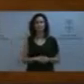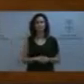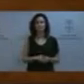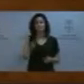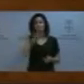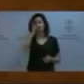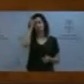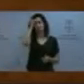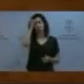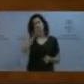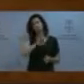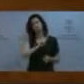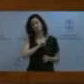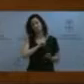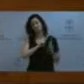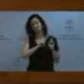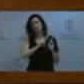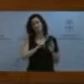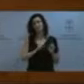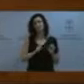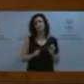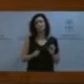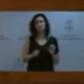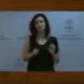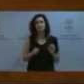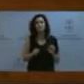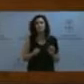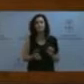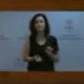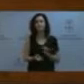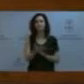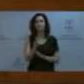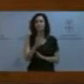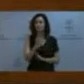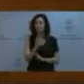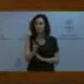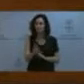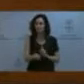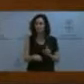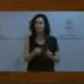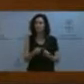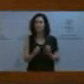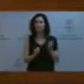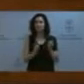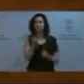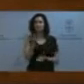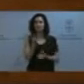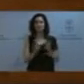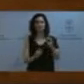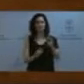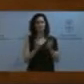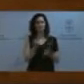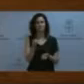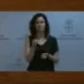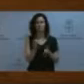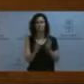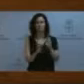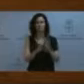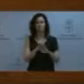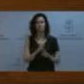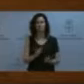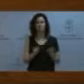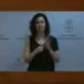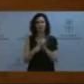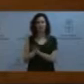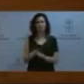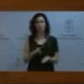Cabrales, que espero que no siga sucediendo, y que además que una ambulancia de estas características paliaría la discriminación que ahora